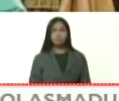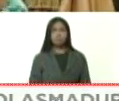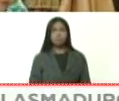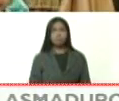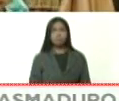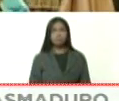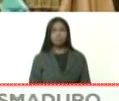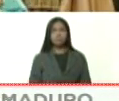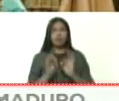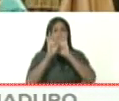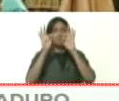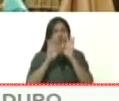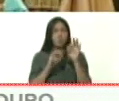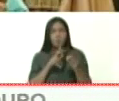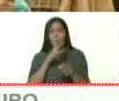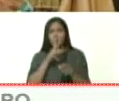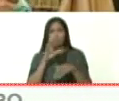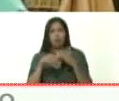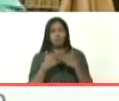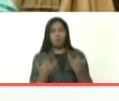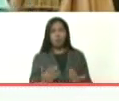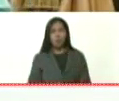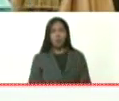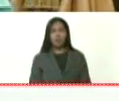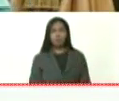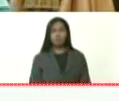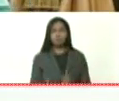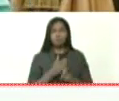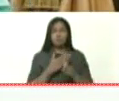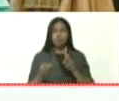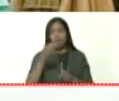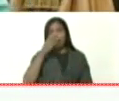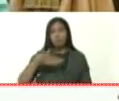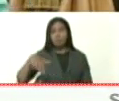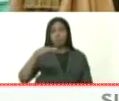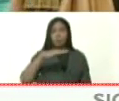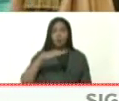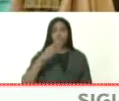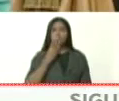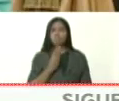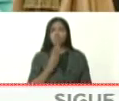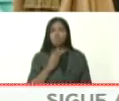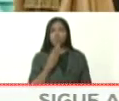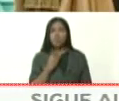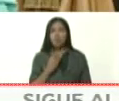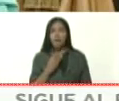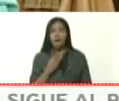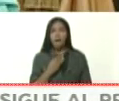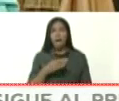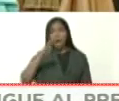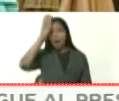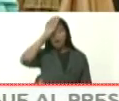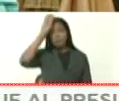Las formas criminales con que arremetían contra el pueblo judío en Alemania y en Europa.